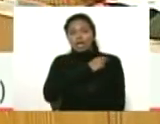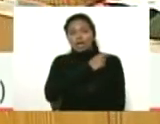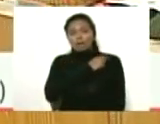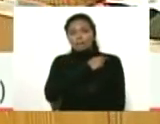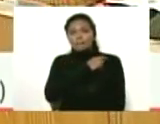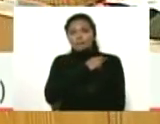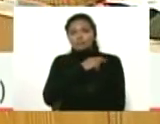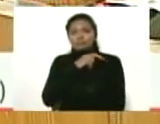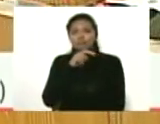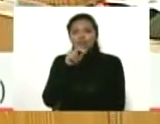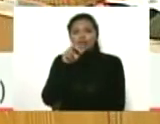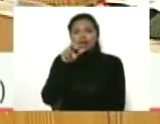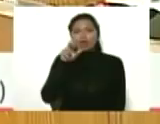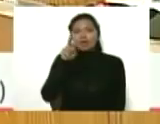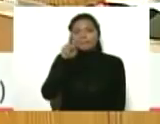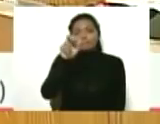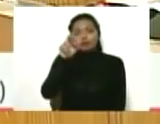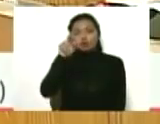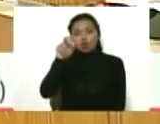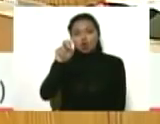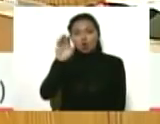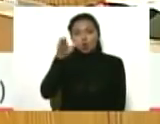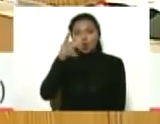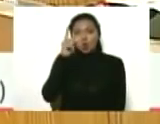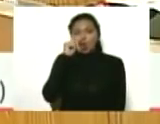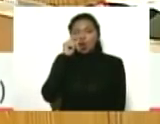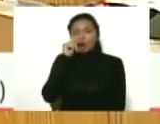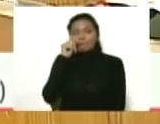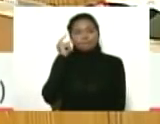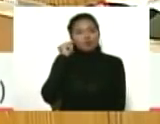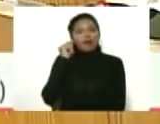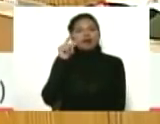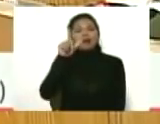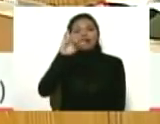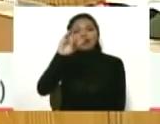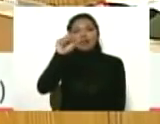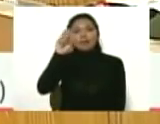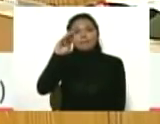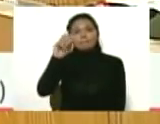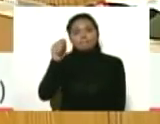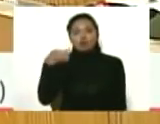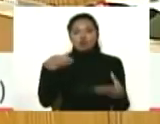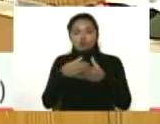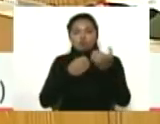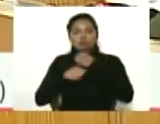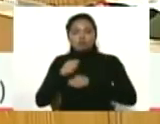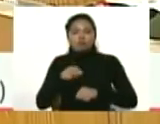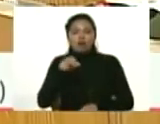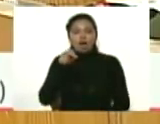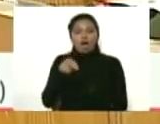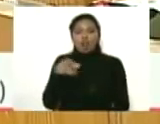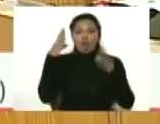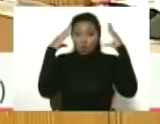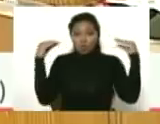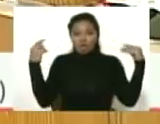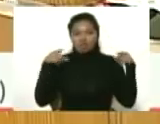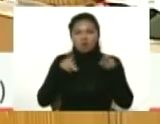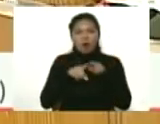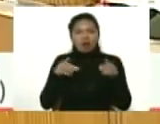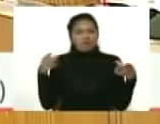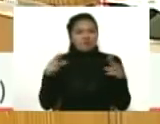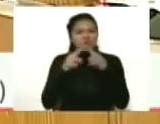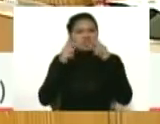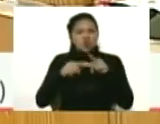y Lisbé, muchachos, comandantes de la Unidad de Popular de Defensa Integral La Hollada, se encuentran